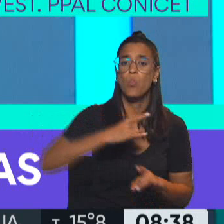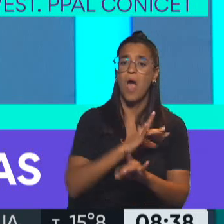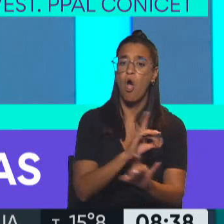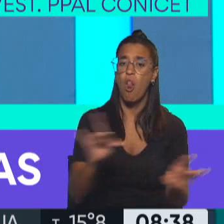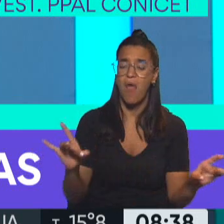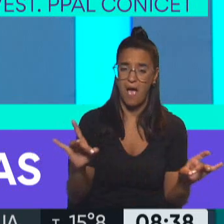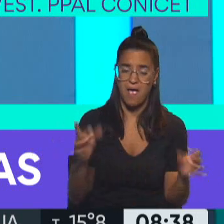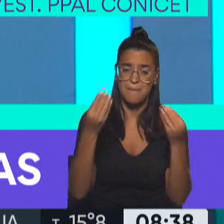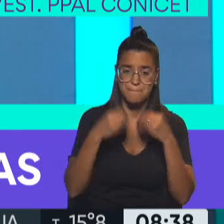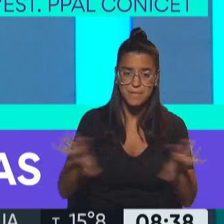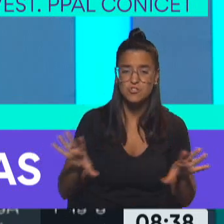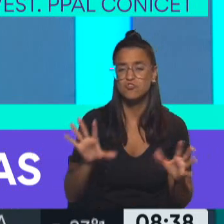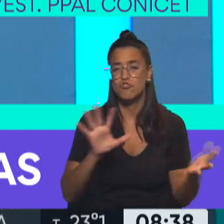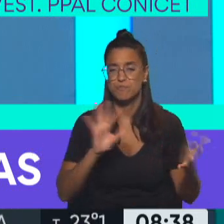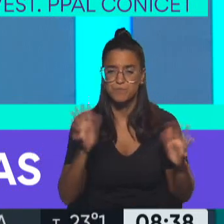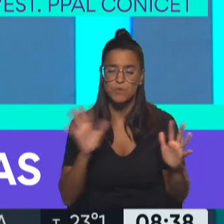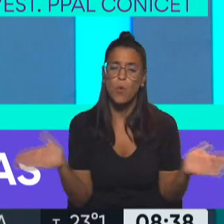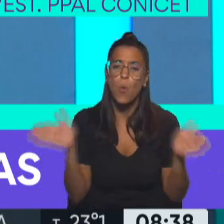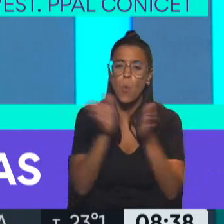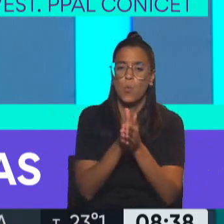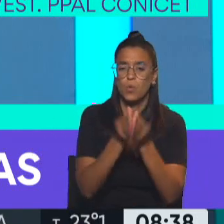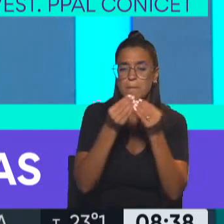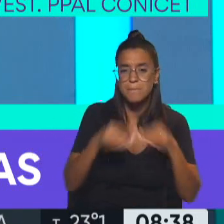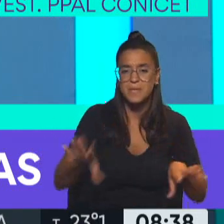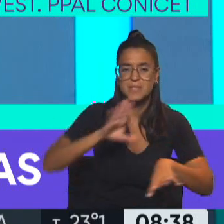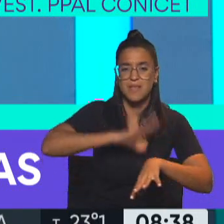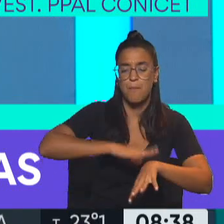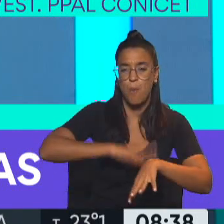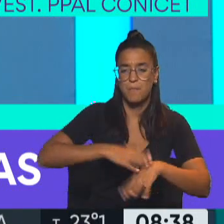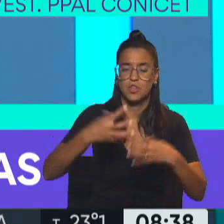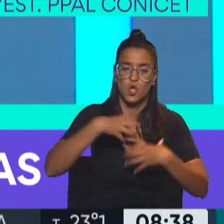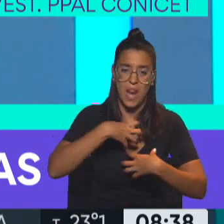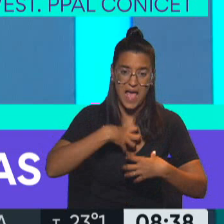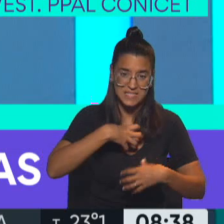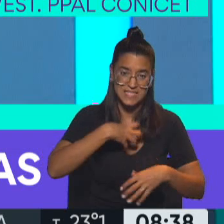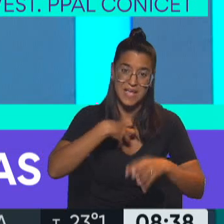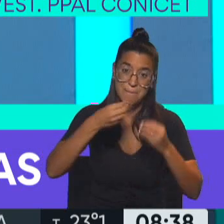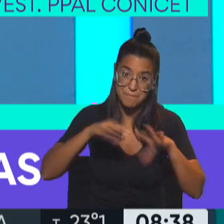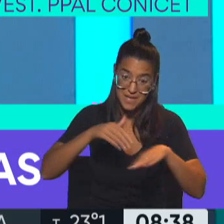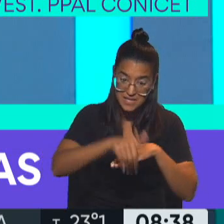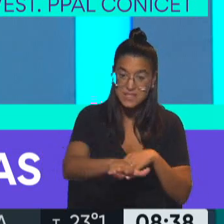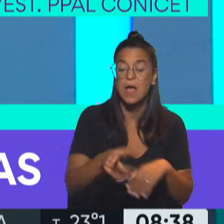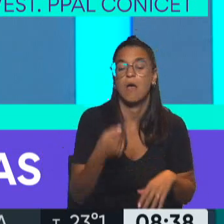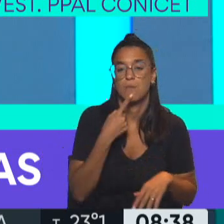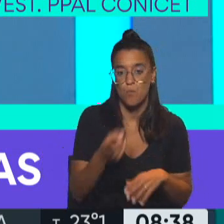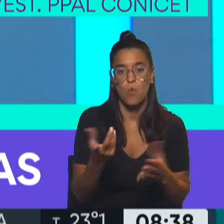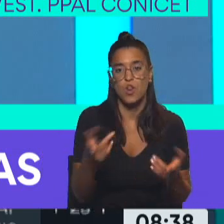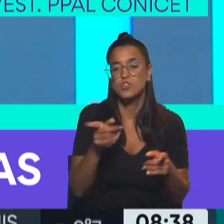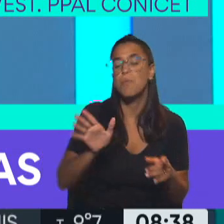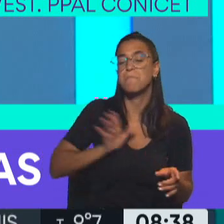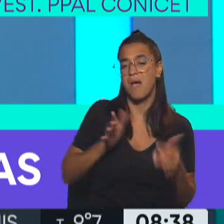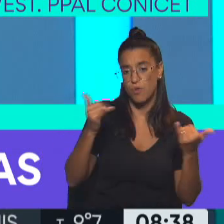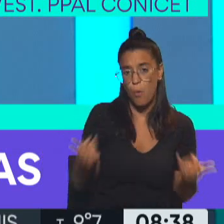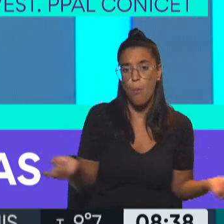ola empezó prácticamente junto al inicio de las clases, de los ciclos lectivos. O sea, eso va a tener un impacto y sobre todo la